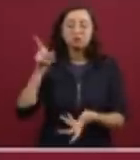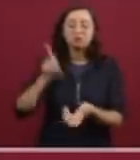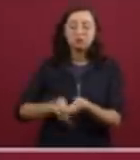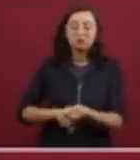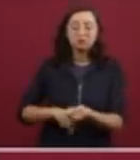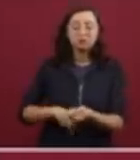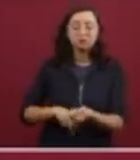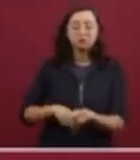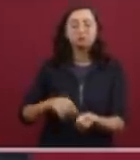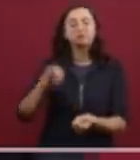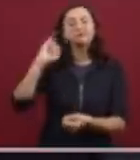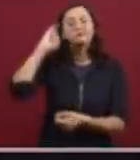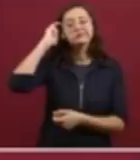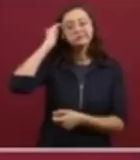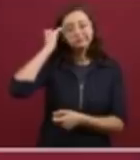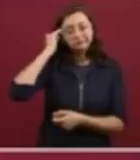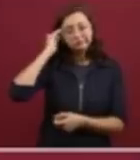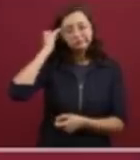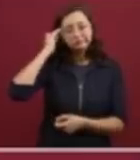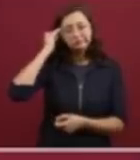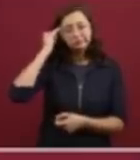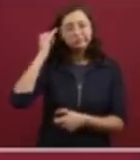que son los más